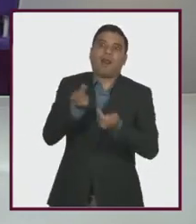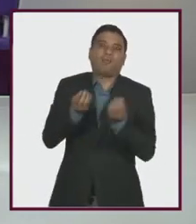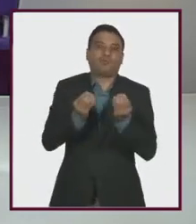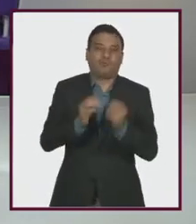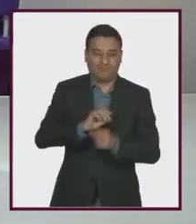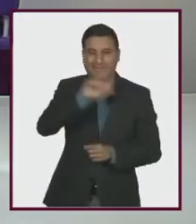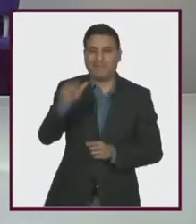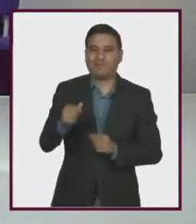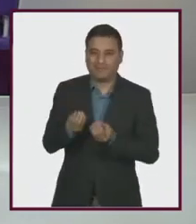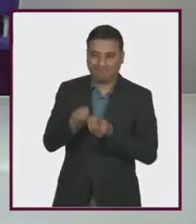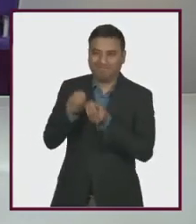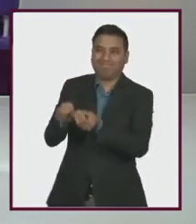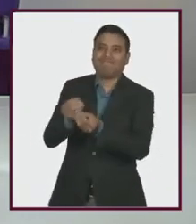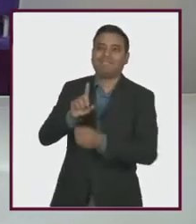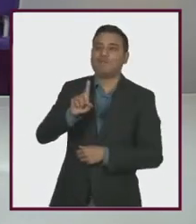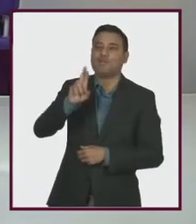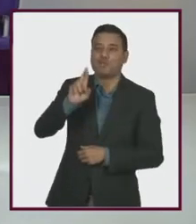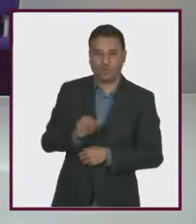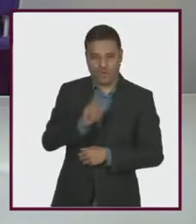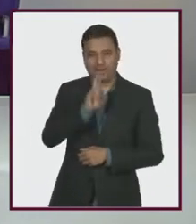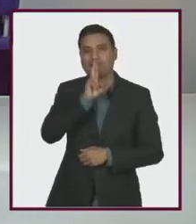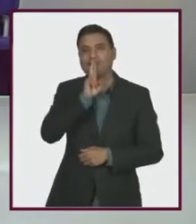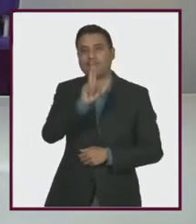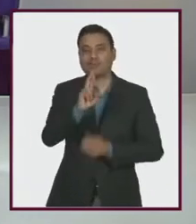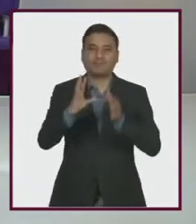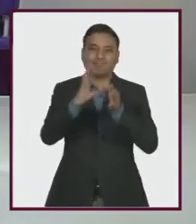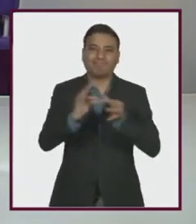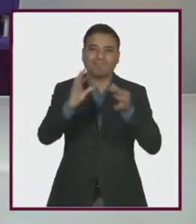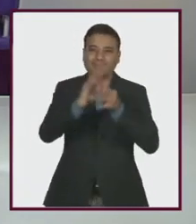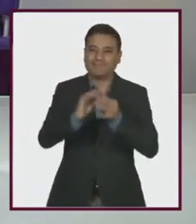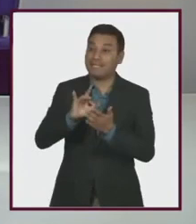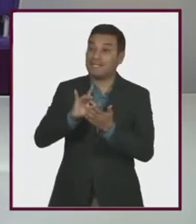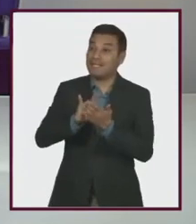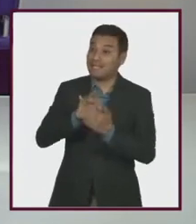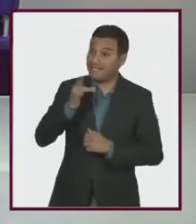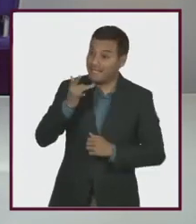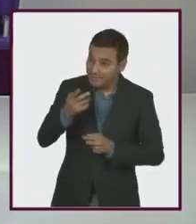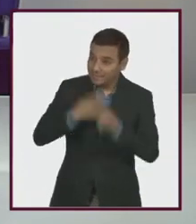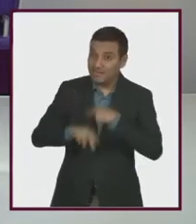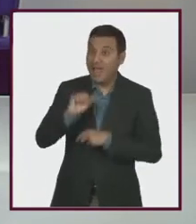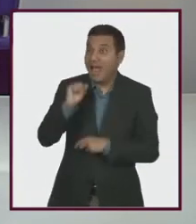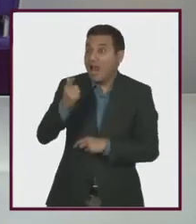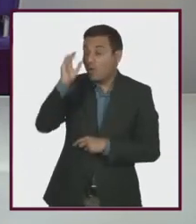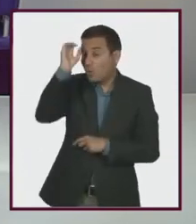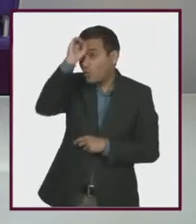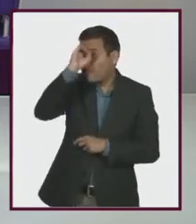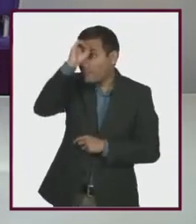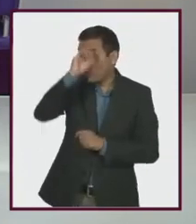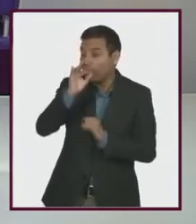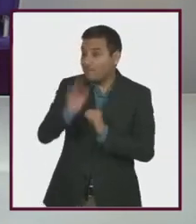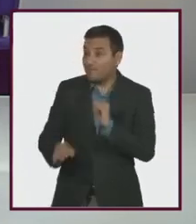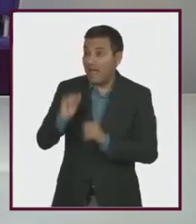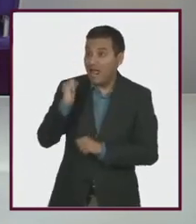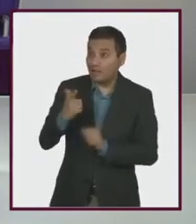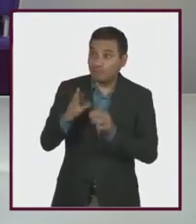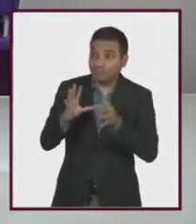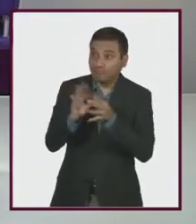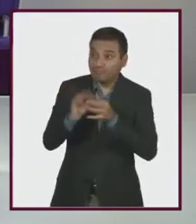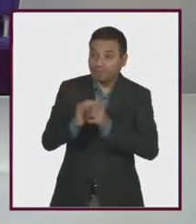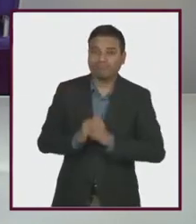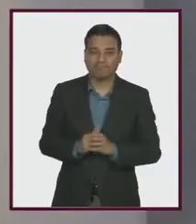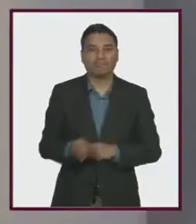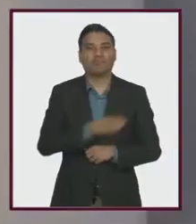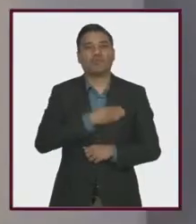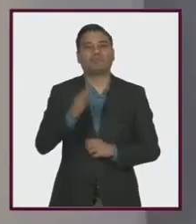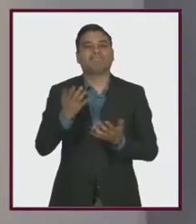doctora. Y las responderemos. Y las responderá, por supuesto. Gracias por este tiempo. Un comentario final, doctora Paulina Vázquez, antes de despedirnos. Bueno, pues me